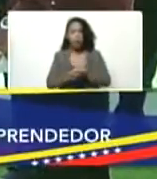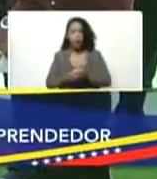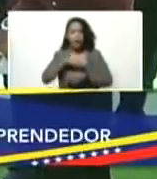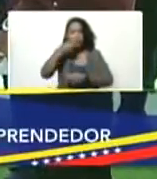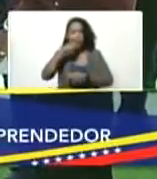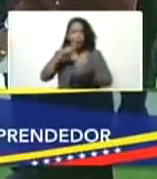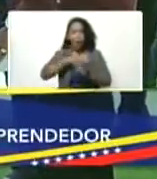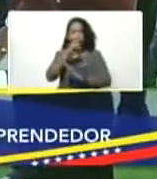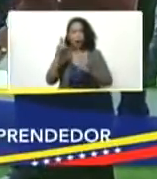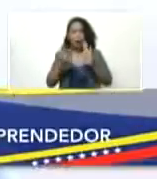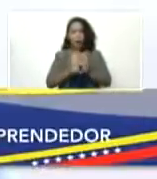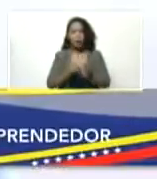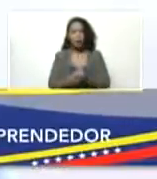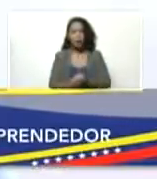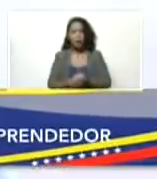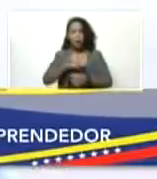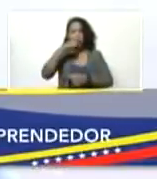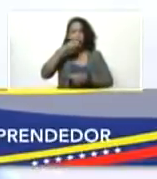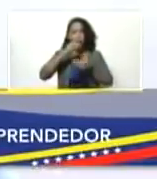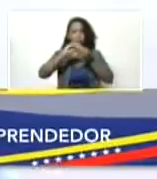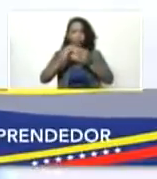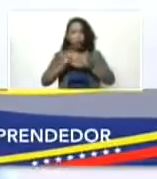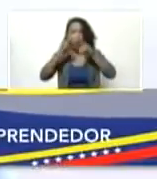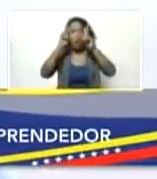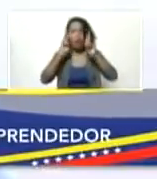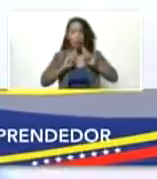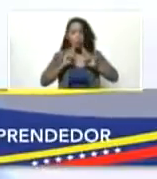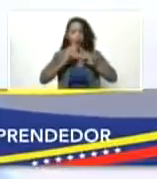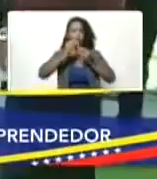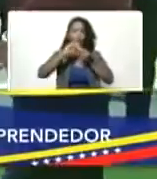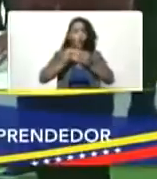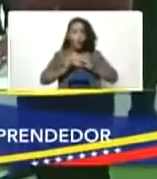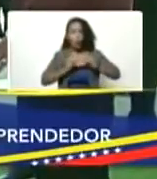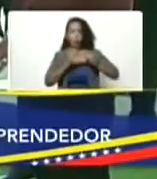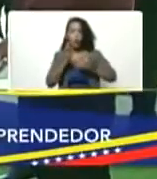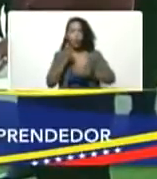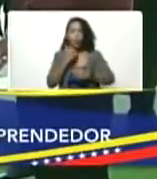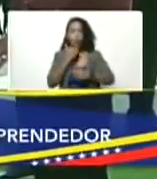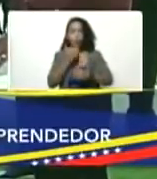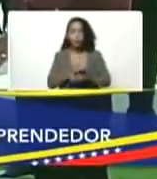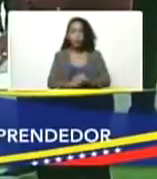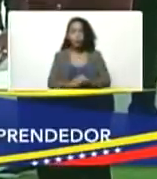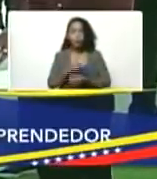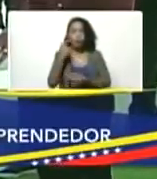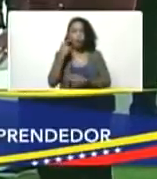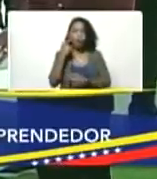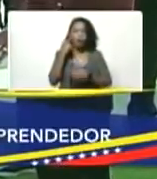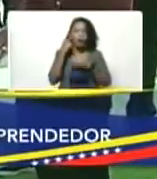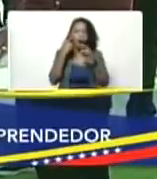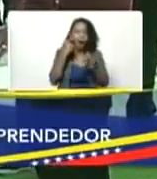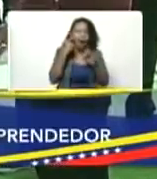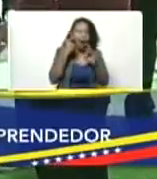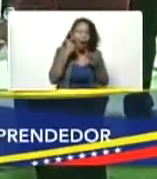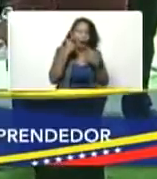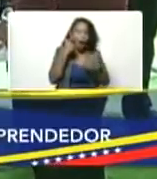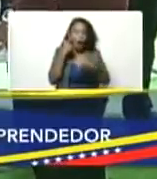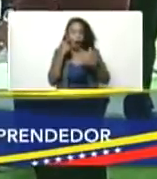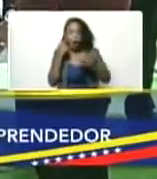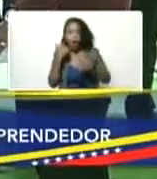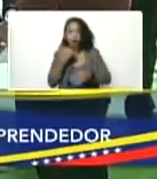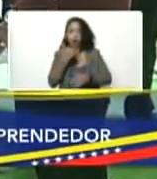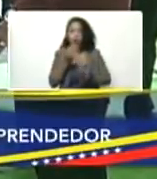general, reparaciones, limpieza, lo que uno le hace falta. Imagínate cuando uno le pega un dolor de muela. Ay, Dios sí.